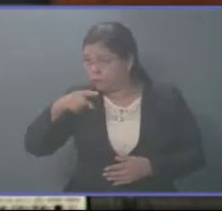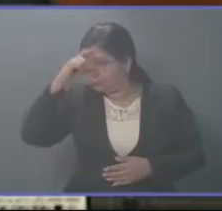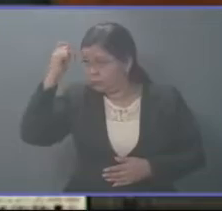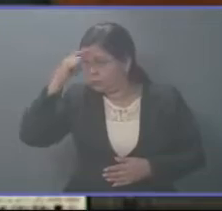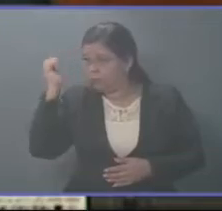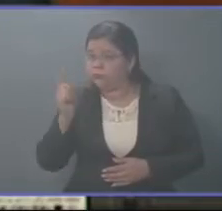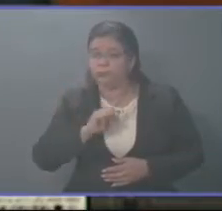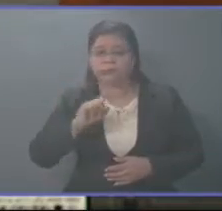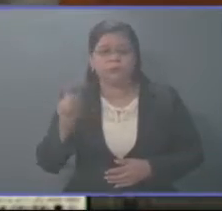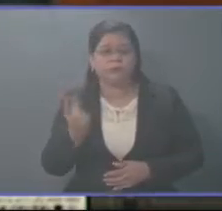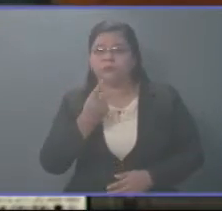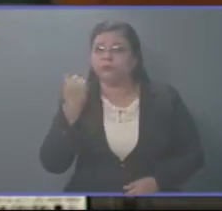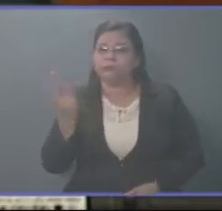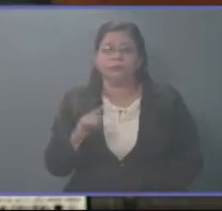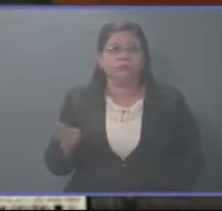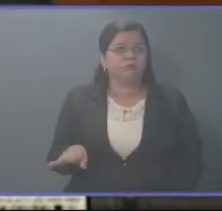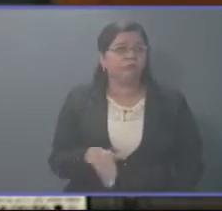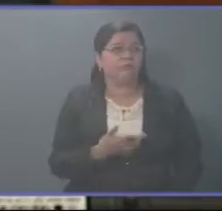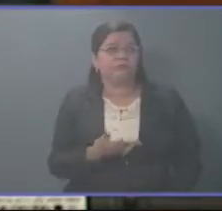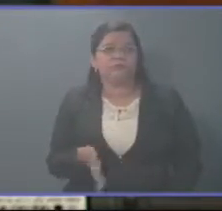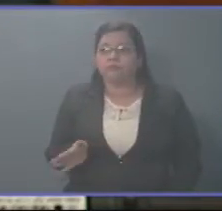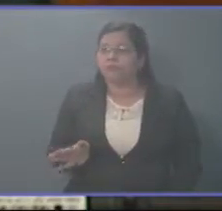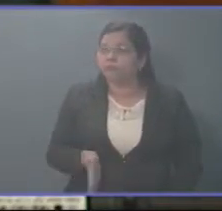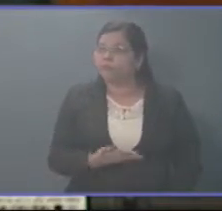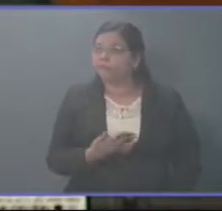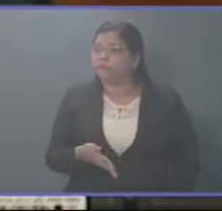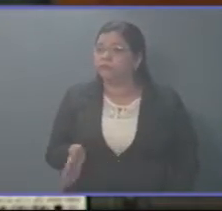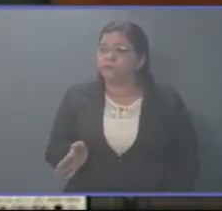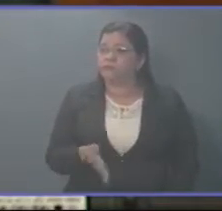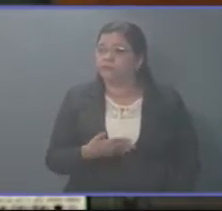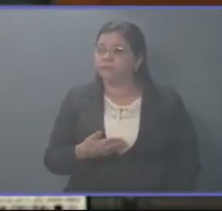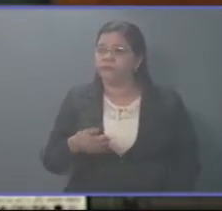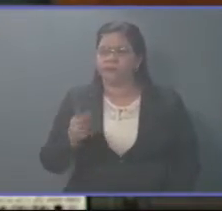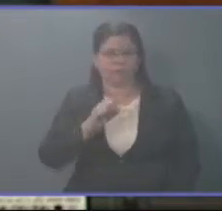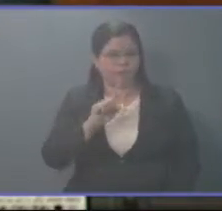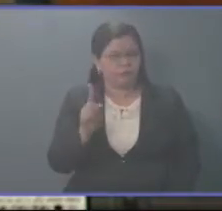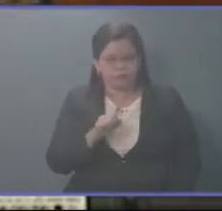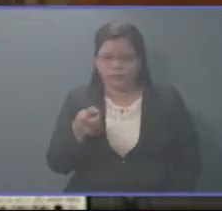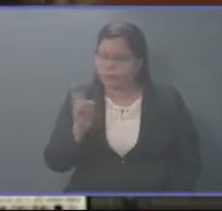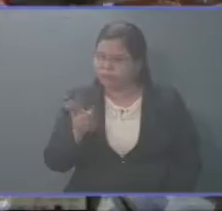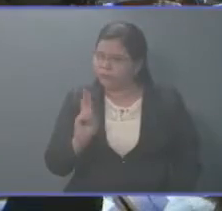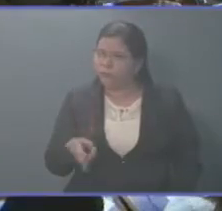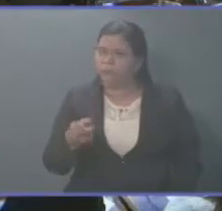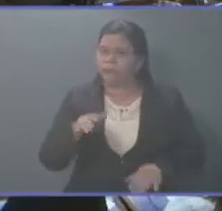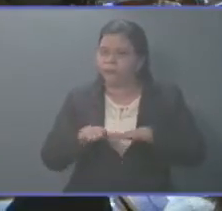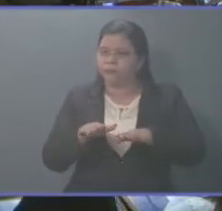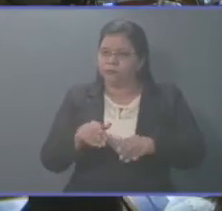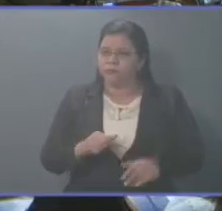se dediquen pues solo a descansar dentro del mismo. Gracias, presidente.